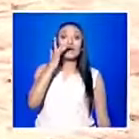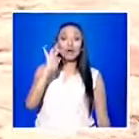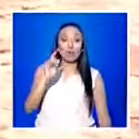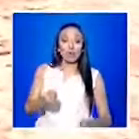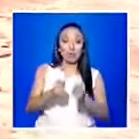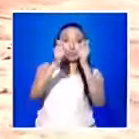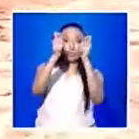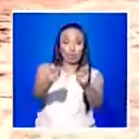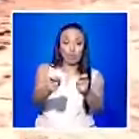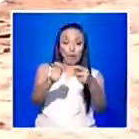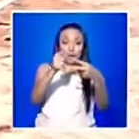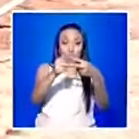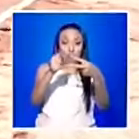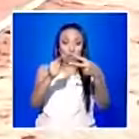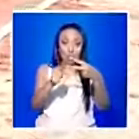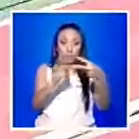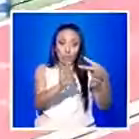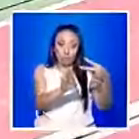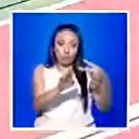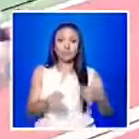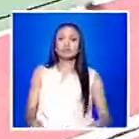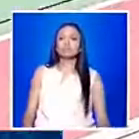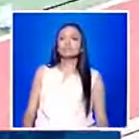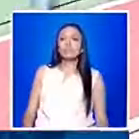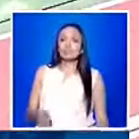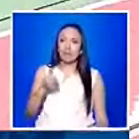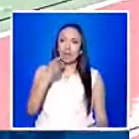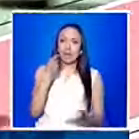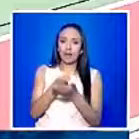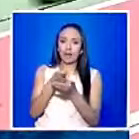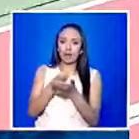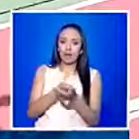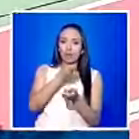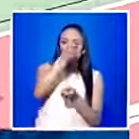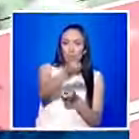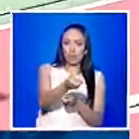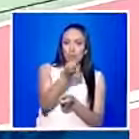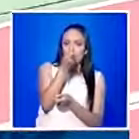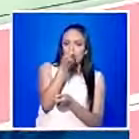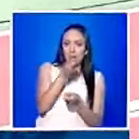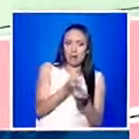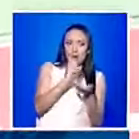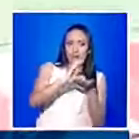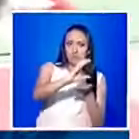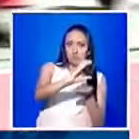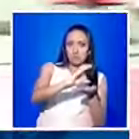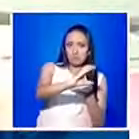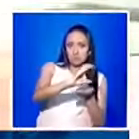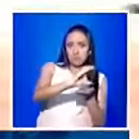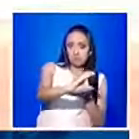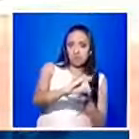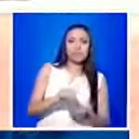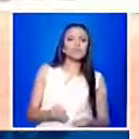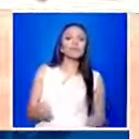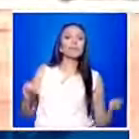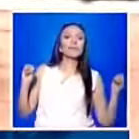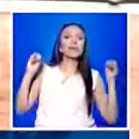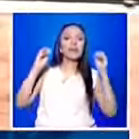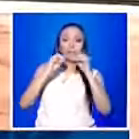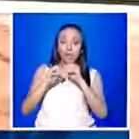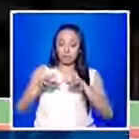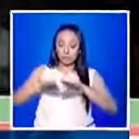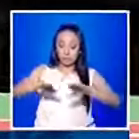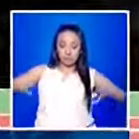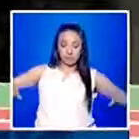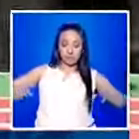Paratletismo y Juegos Paralímpicos, ella recibirá premios económicos de Fedeguayas y el gobierno central. Además, las fosas de salto del Estadio